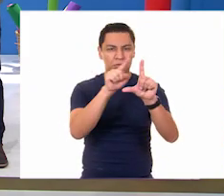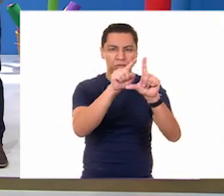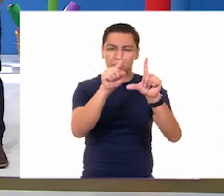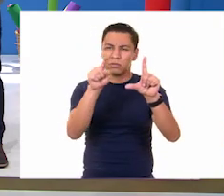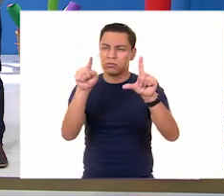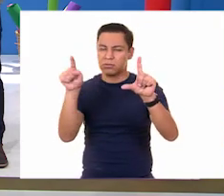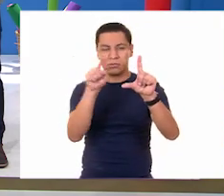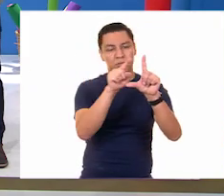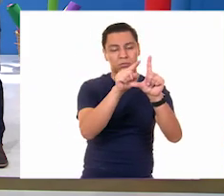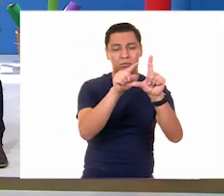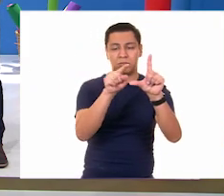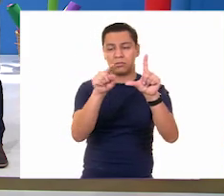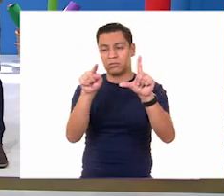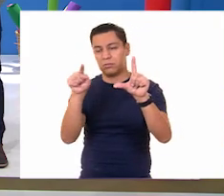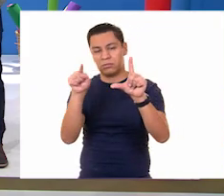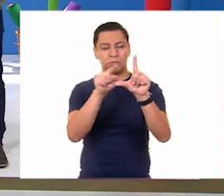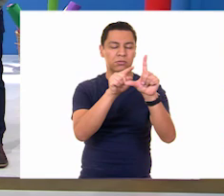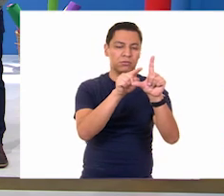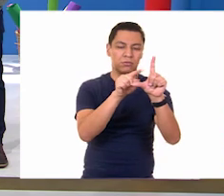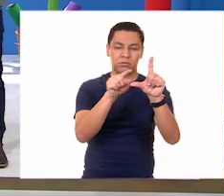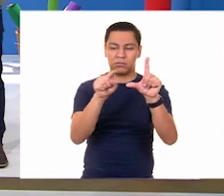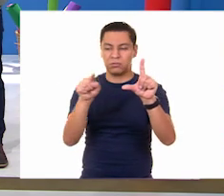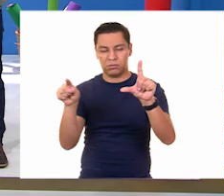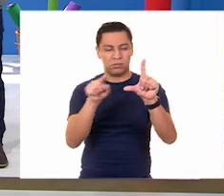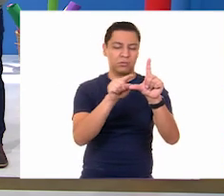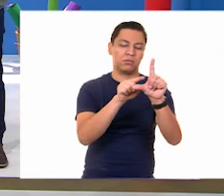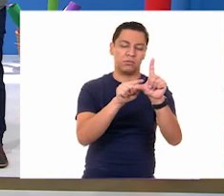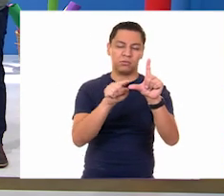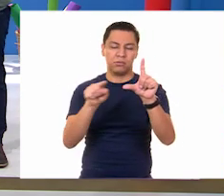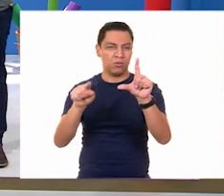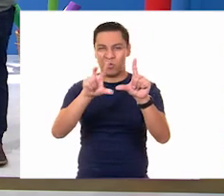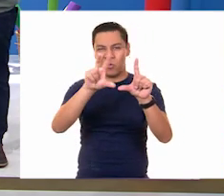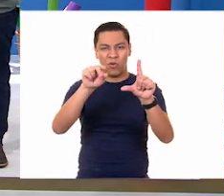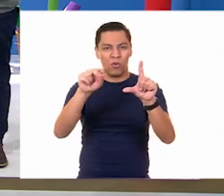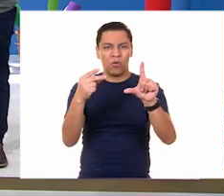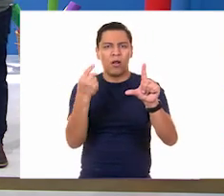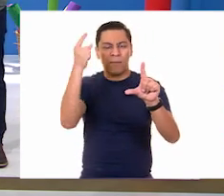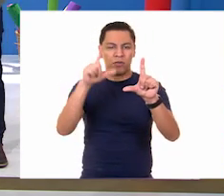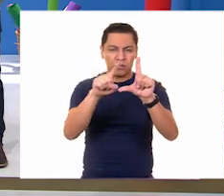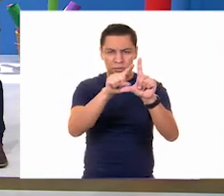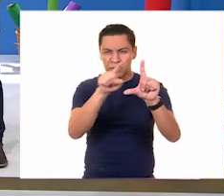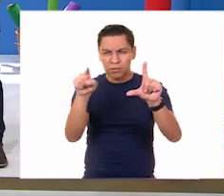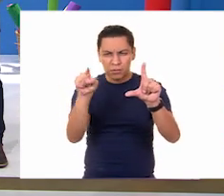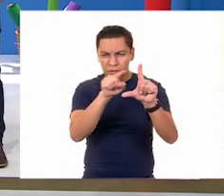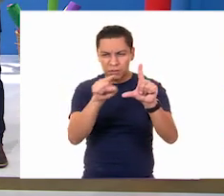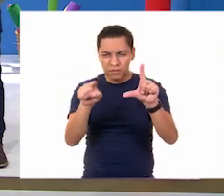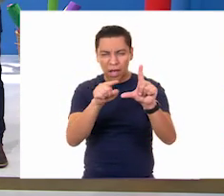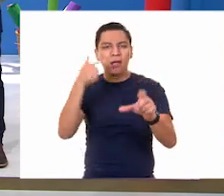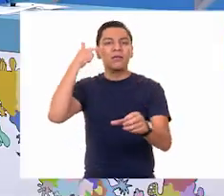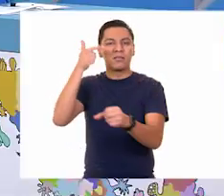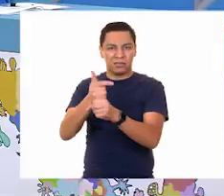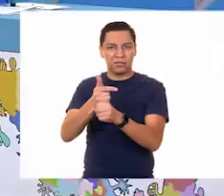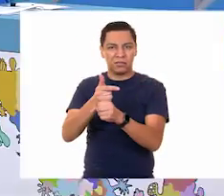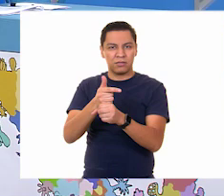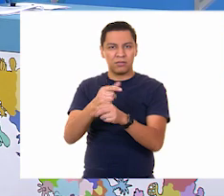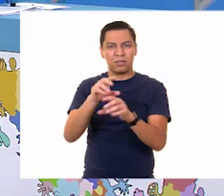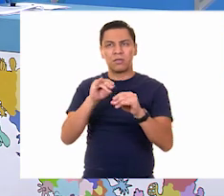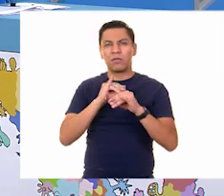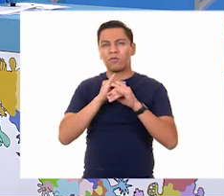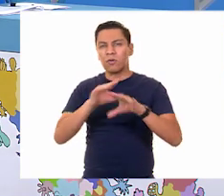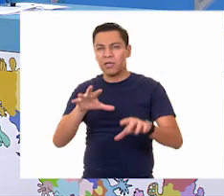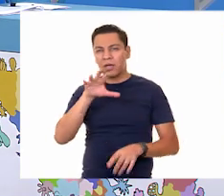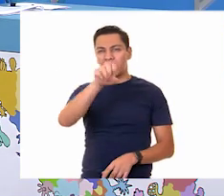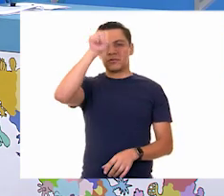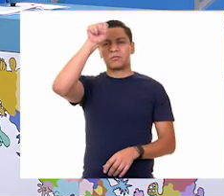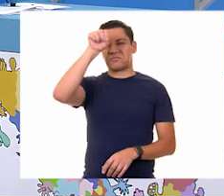lo conforman. Pero, como te comenté, cuando nos haga falta también es importante detenernos y leer